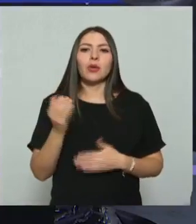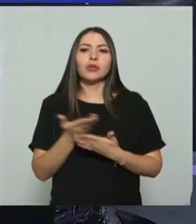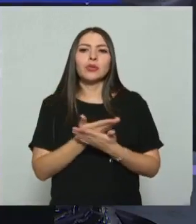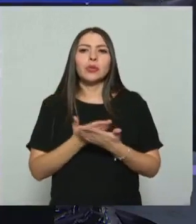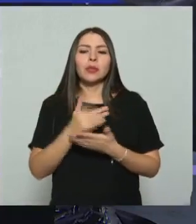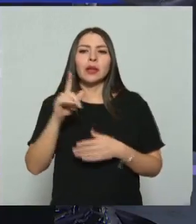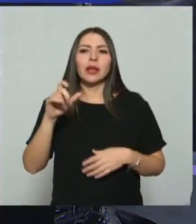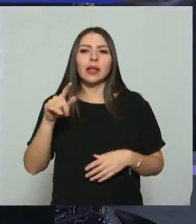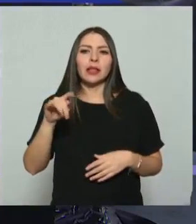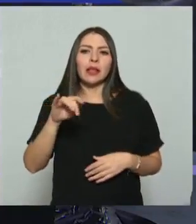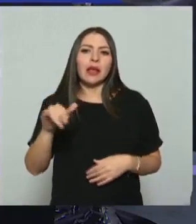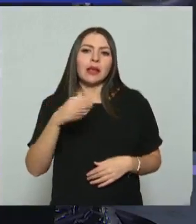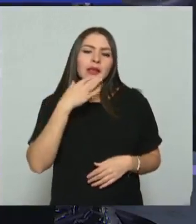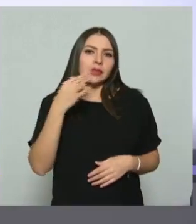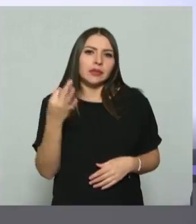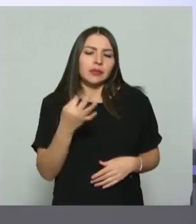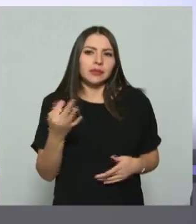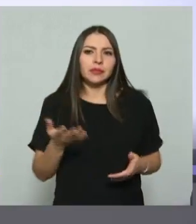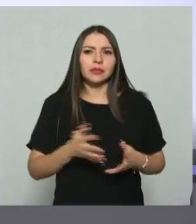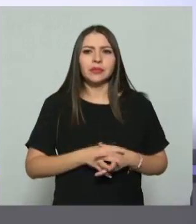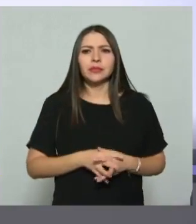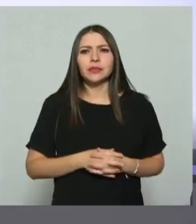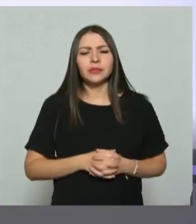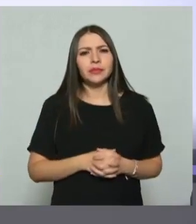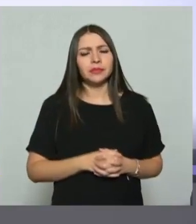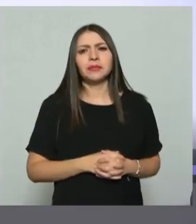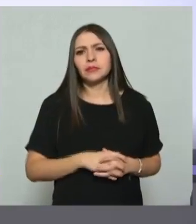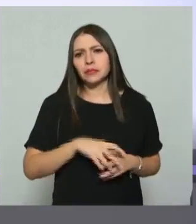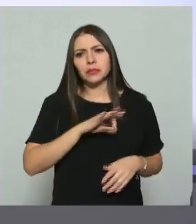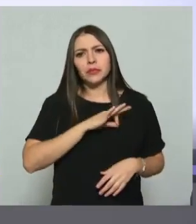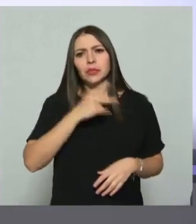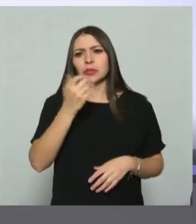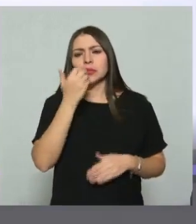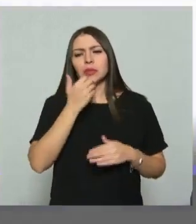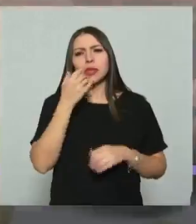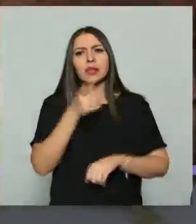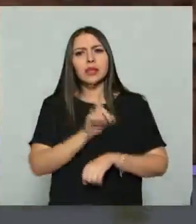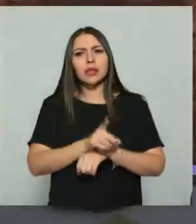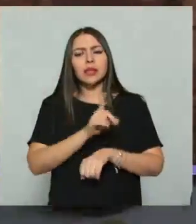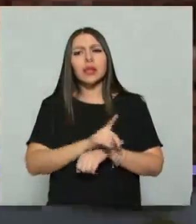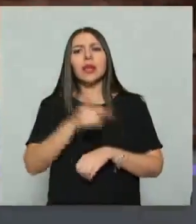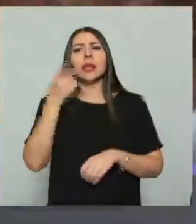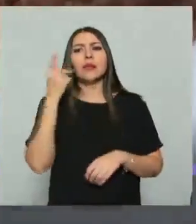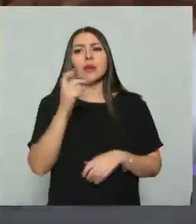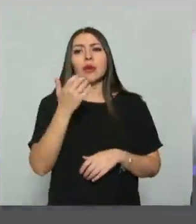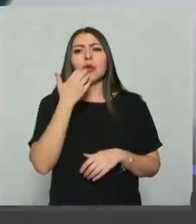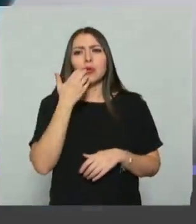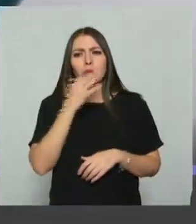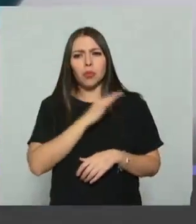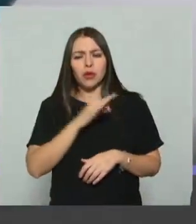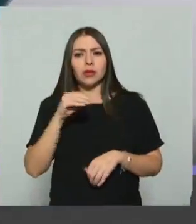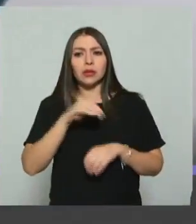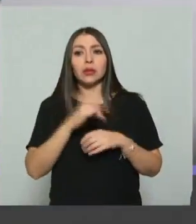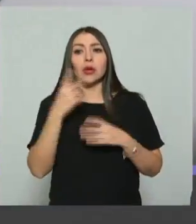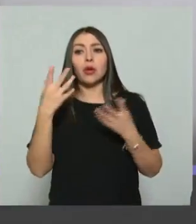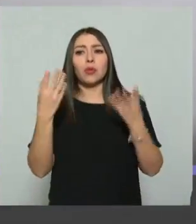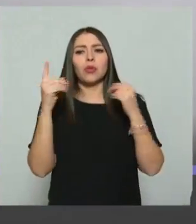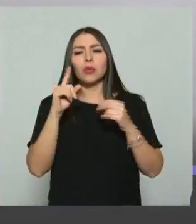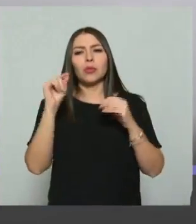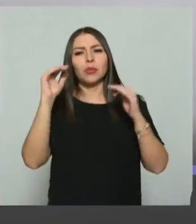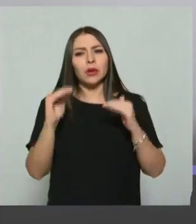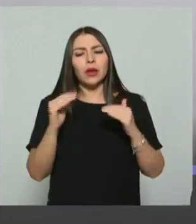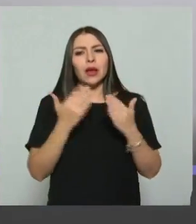en la... ¿Quién lo va a negar, caray? Claro, y lo puedes incluir en la alimentación, pero en cantidades moderadas. Tenemos que tomar en cuenta que